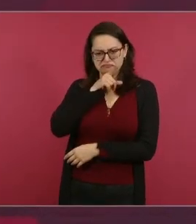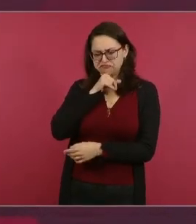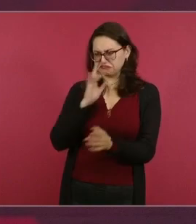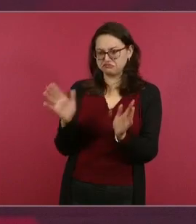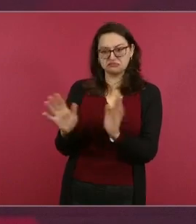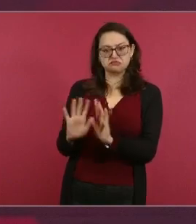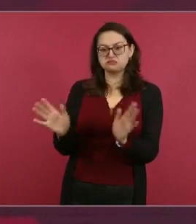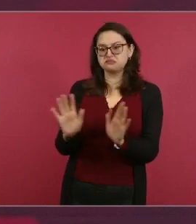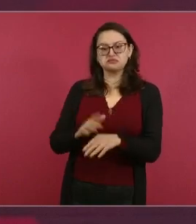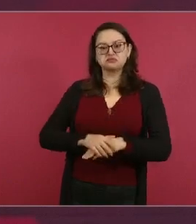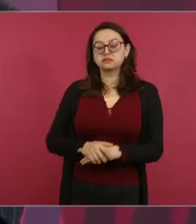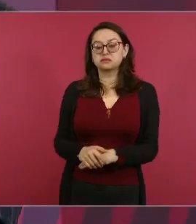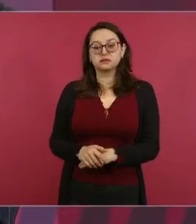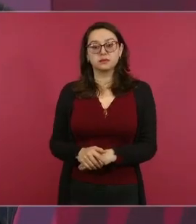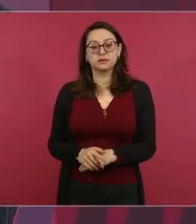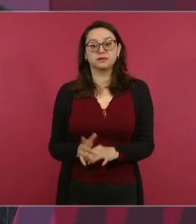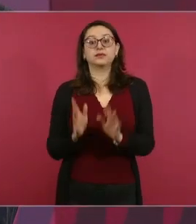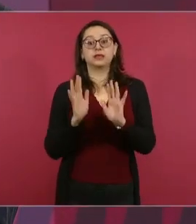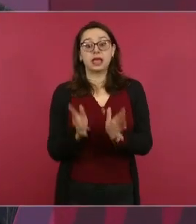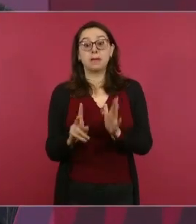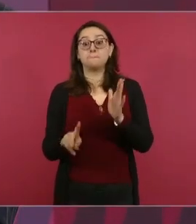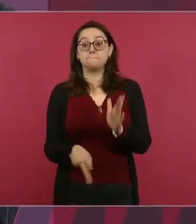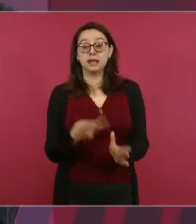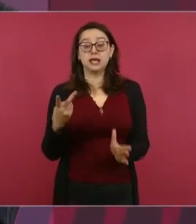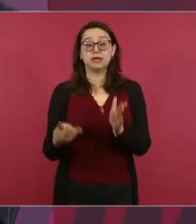por varias instancias legales.